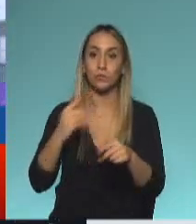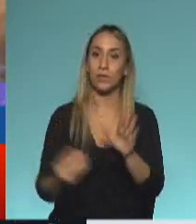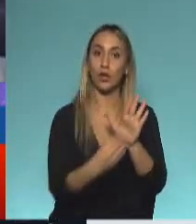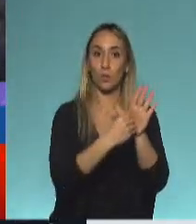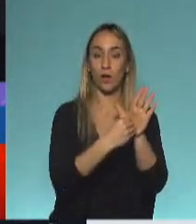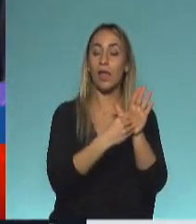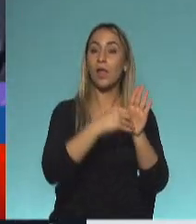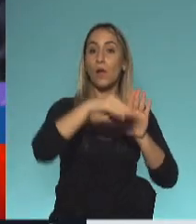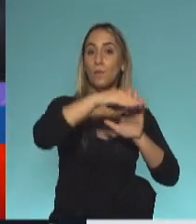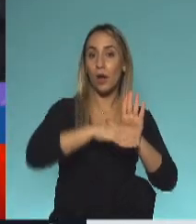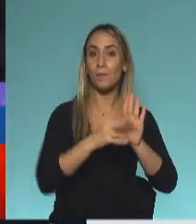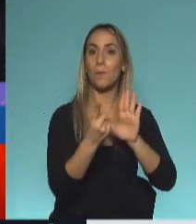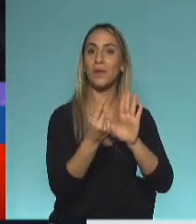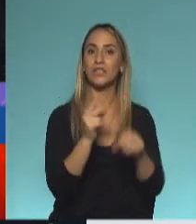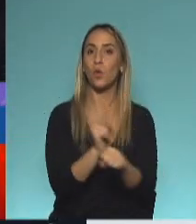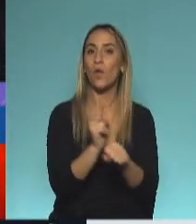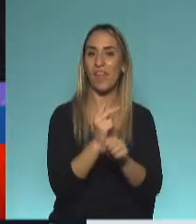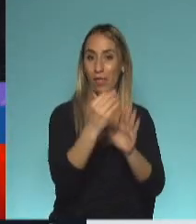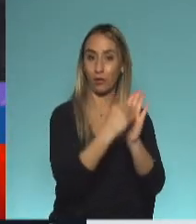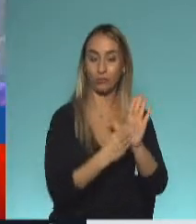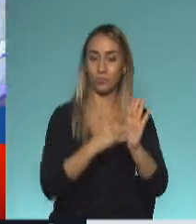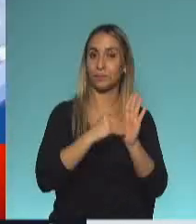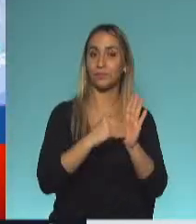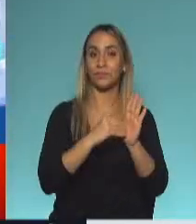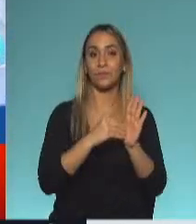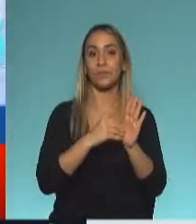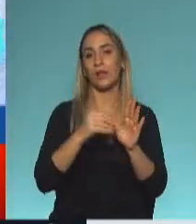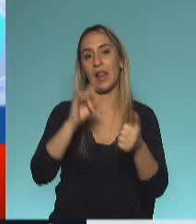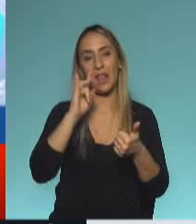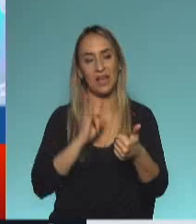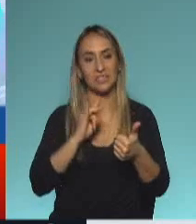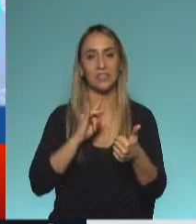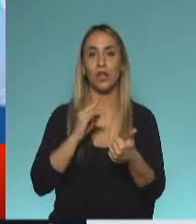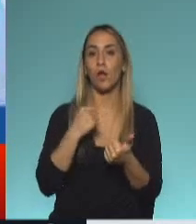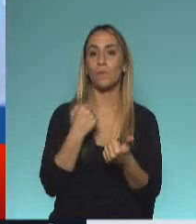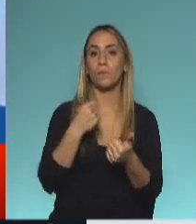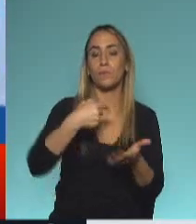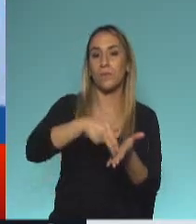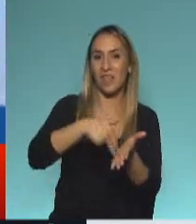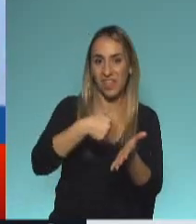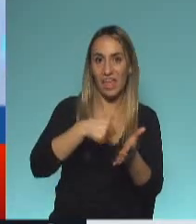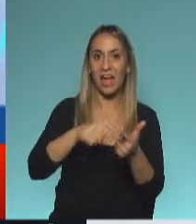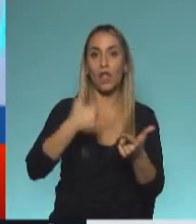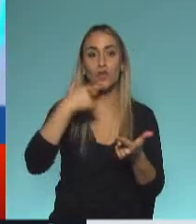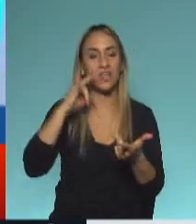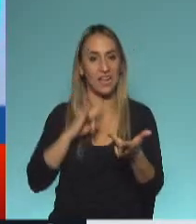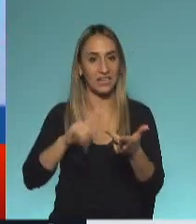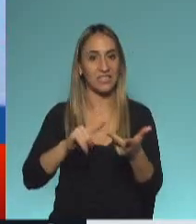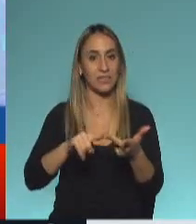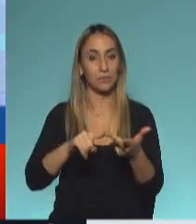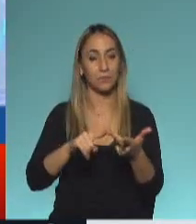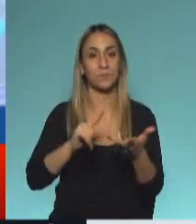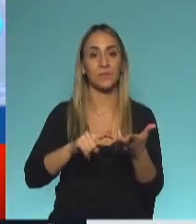programa precios cuidados en lo que se destacan entre otros bueno leches más ofertas de mantecas dulce de leche y